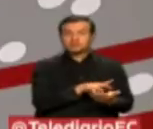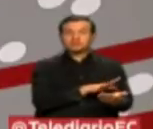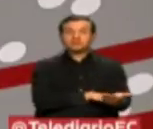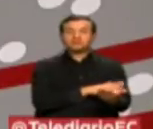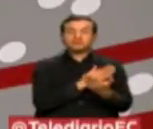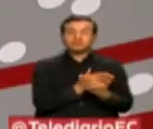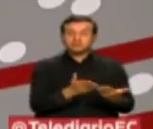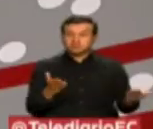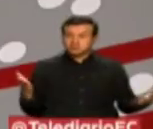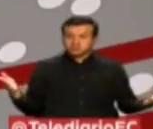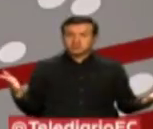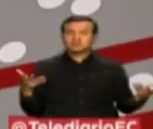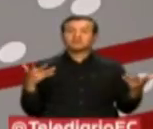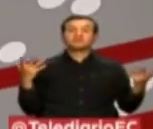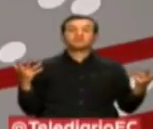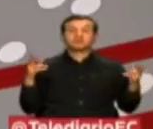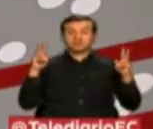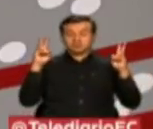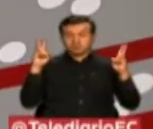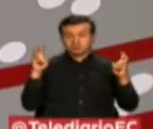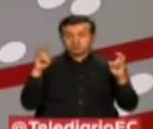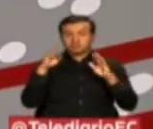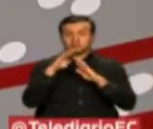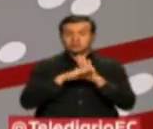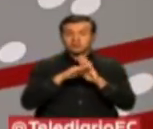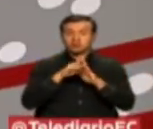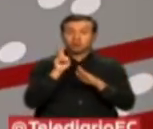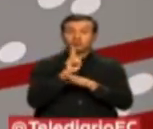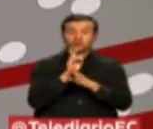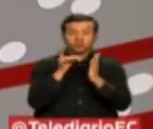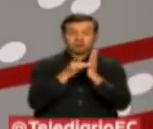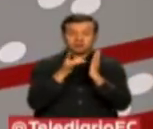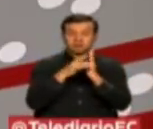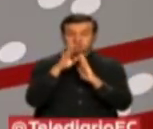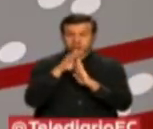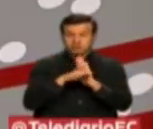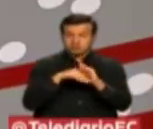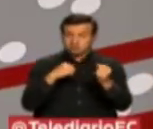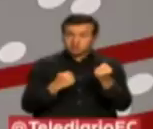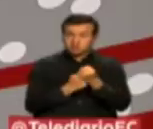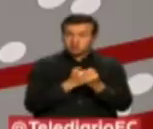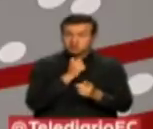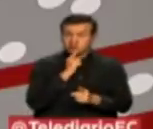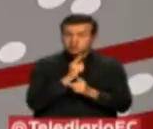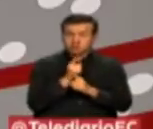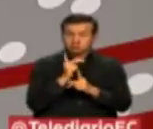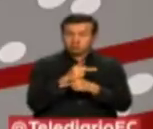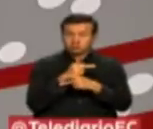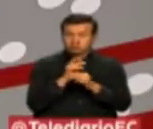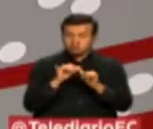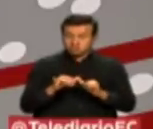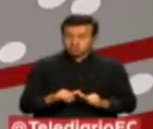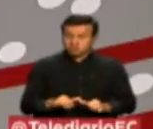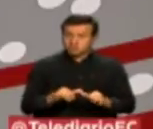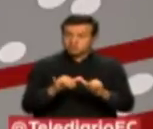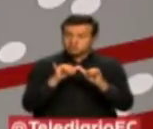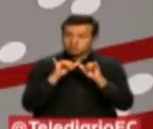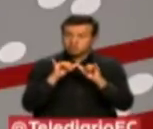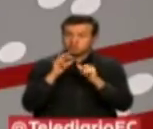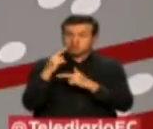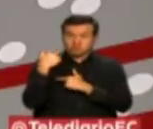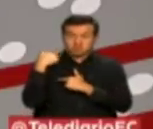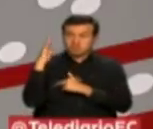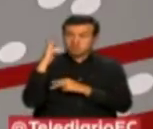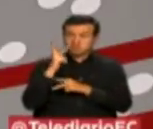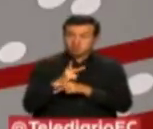que tiene relación directa también con el tema de disminución de uso de plástico y fortalecer la cadena productiva más